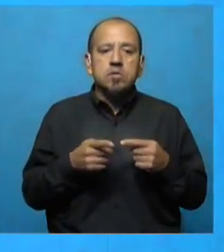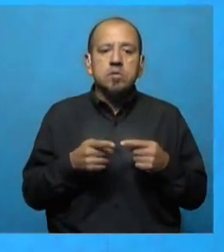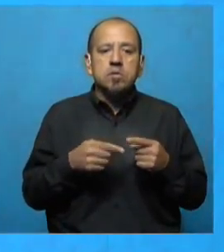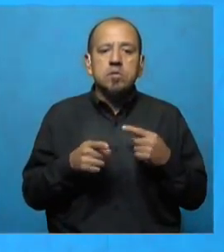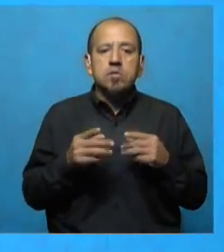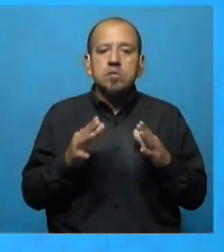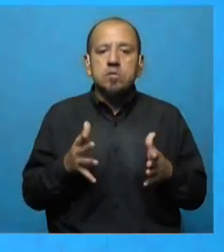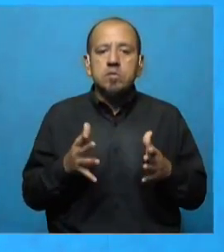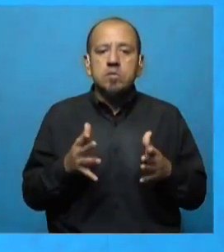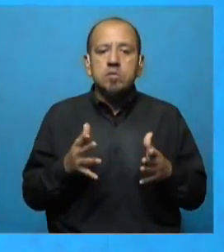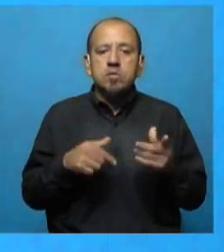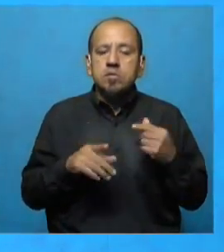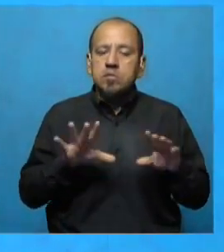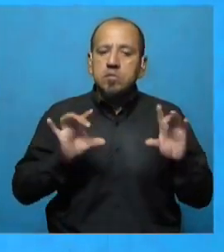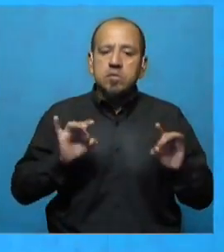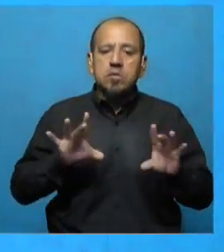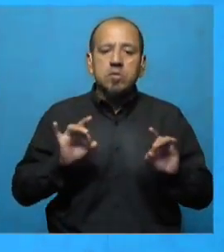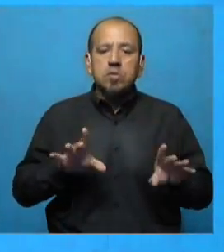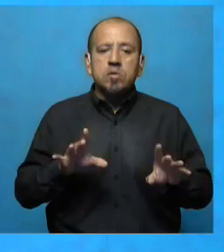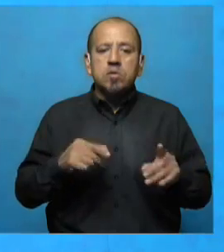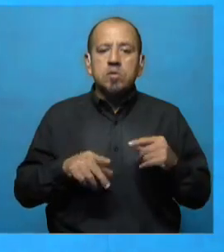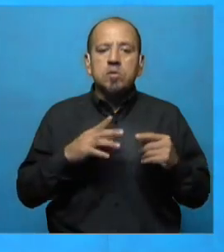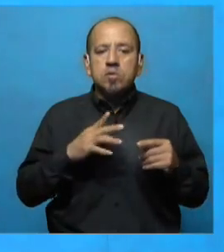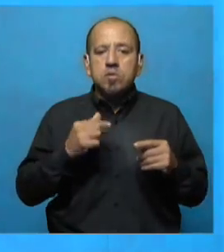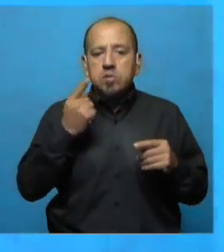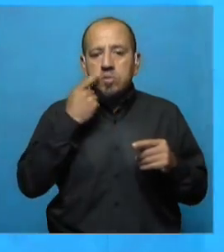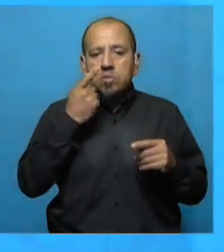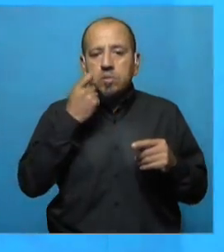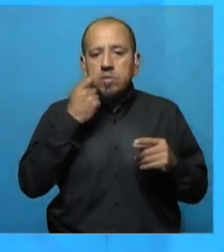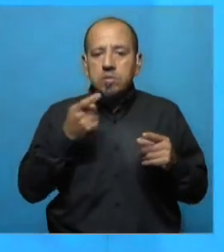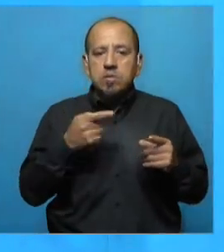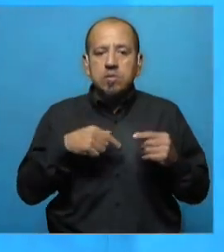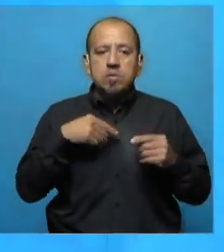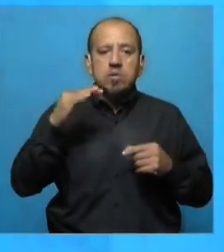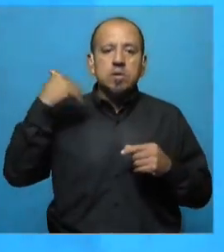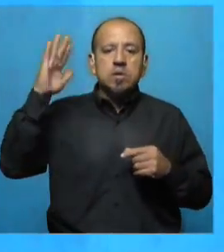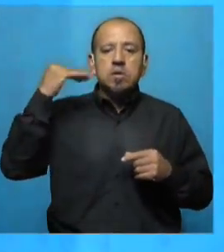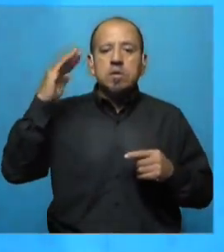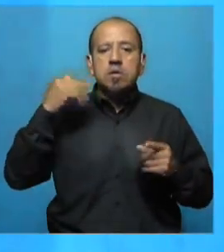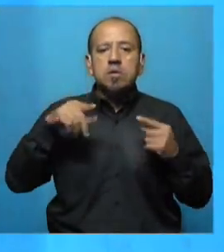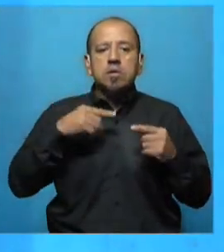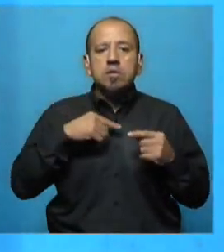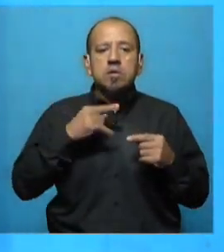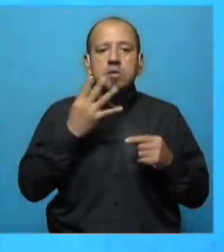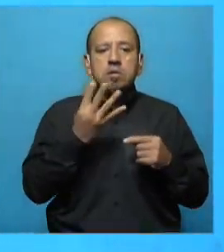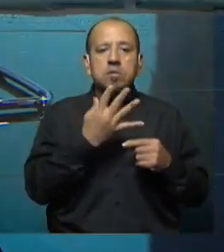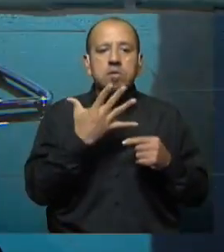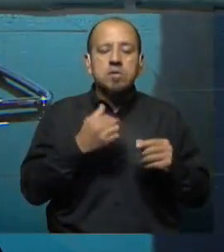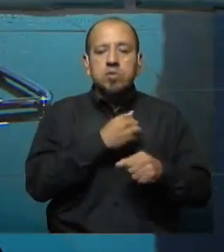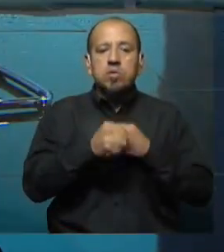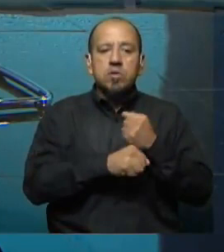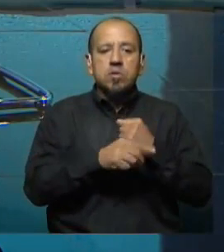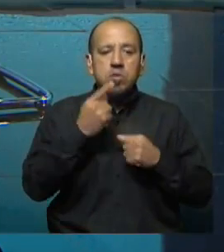yo lo tomé como algo súper como natural porque fui un papá viejo grande este yo fui papá de los 45 años